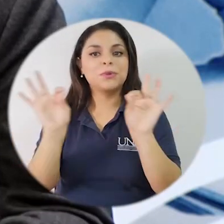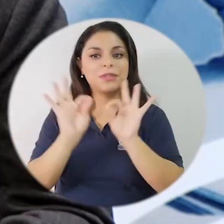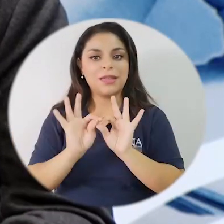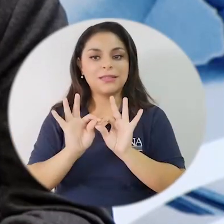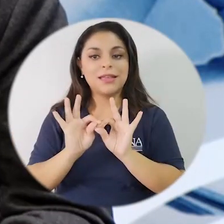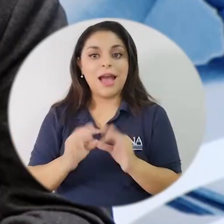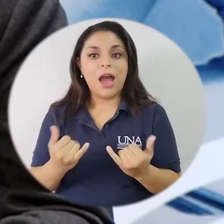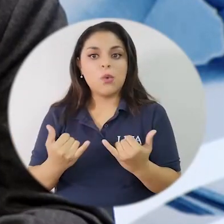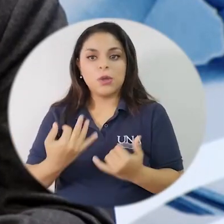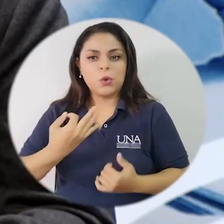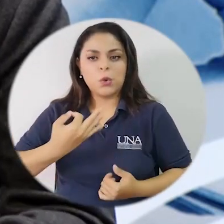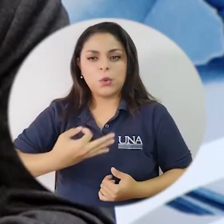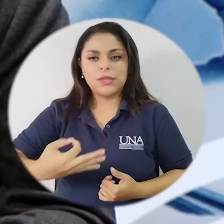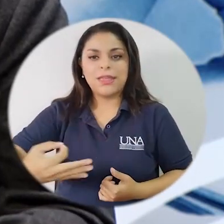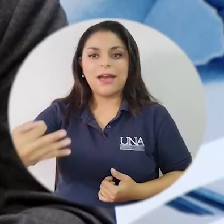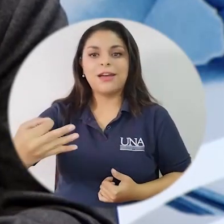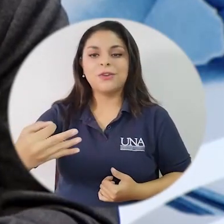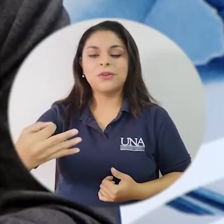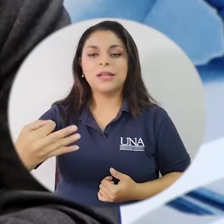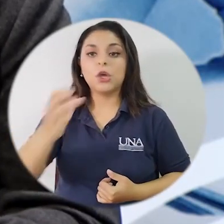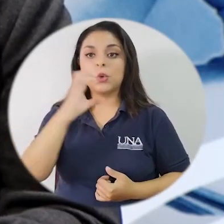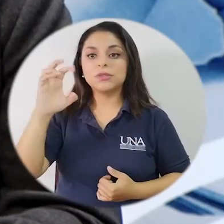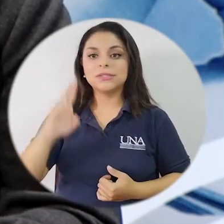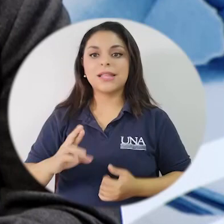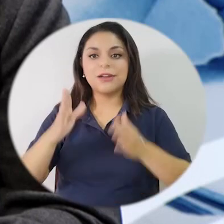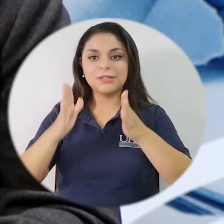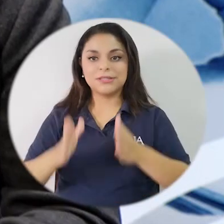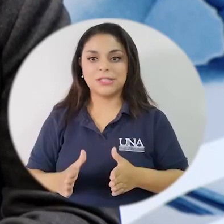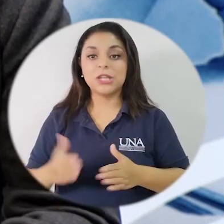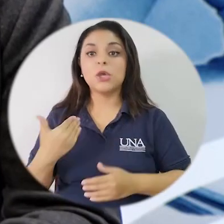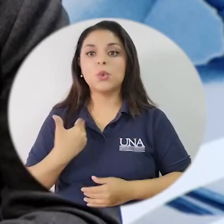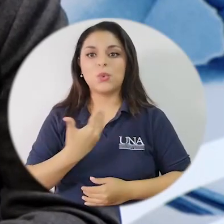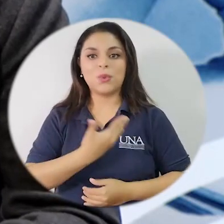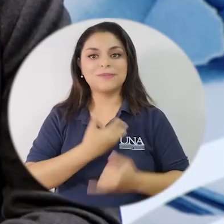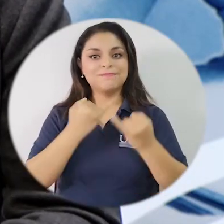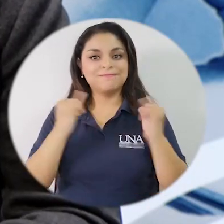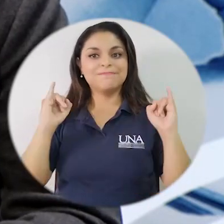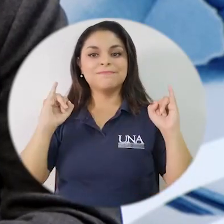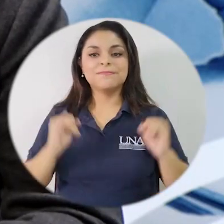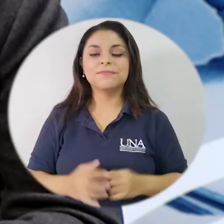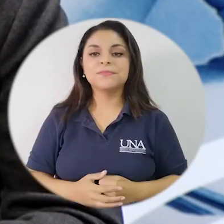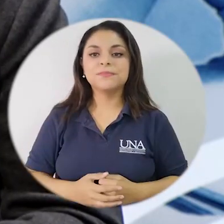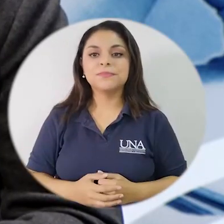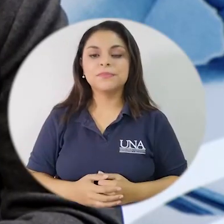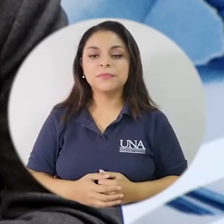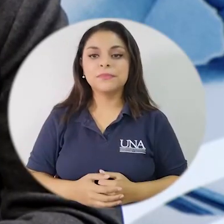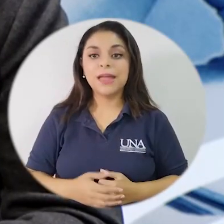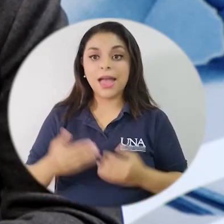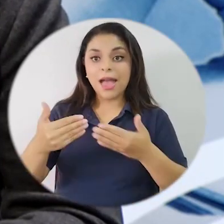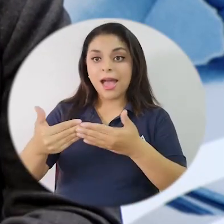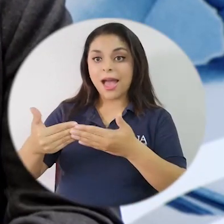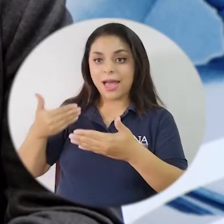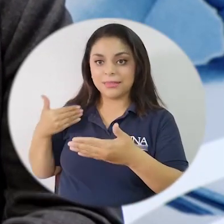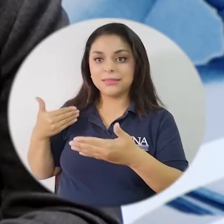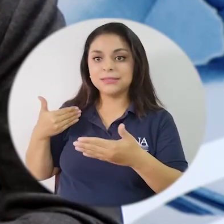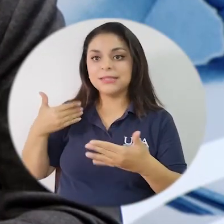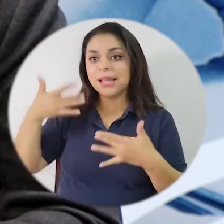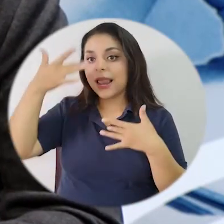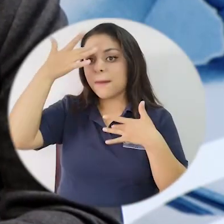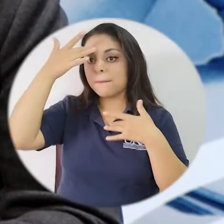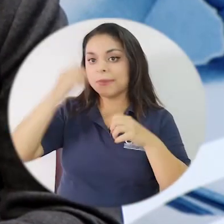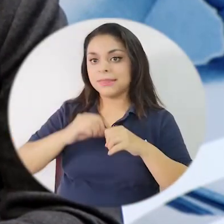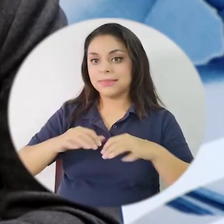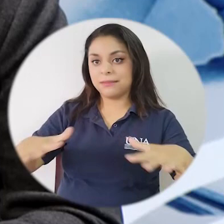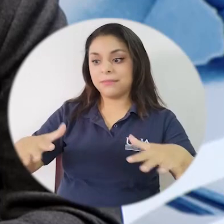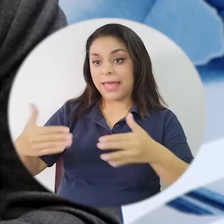que tenemos el costarricense y nuestra idiosincrasia. Antes de la pandemia, cuando hablamos con los papás, en este